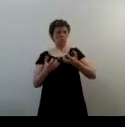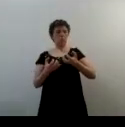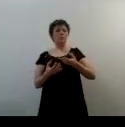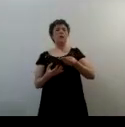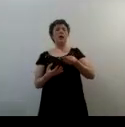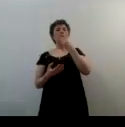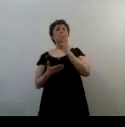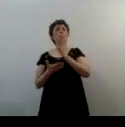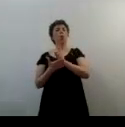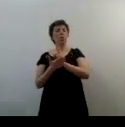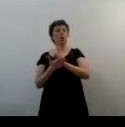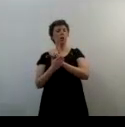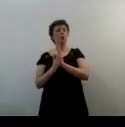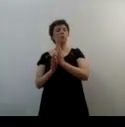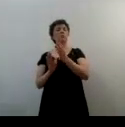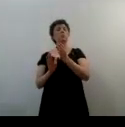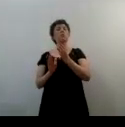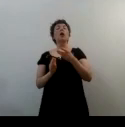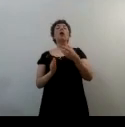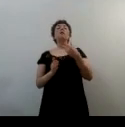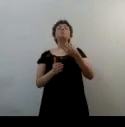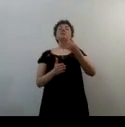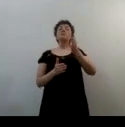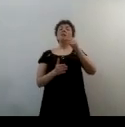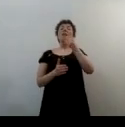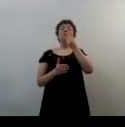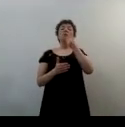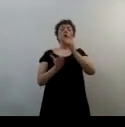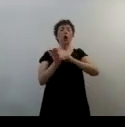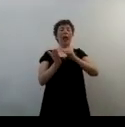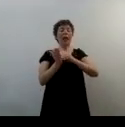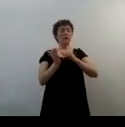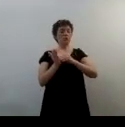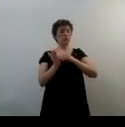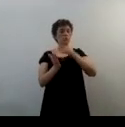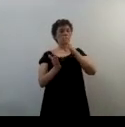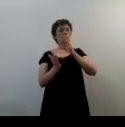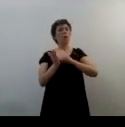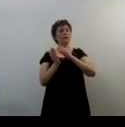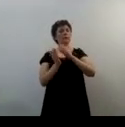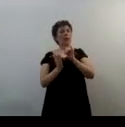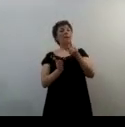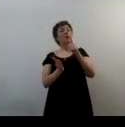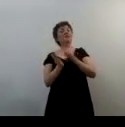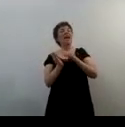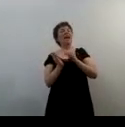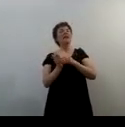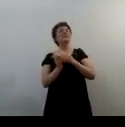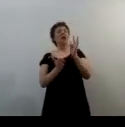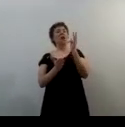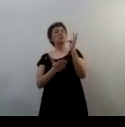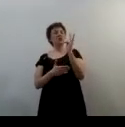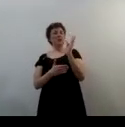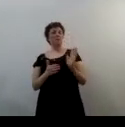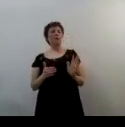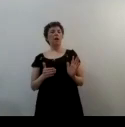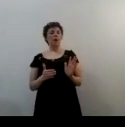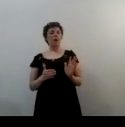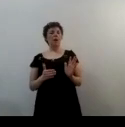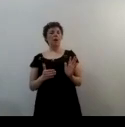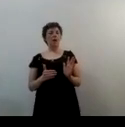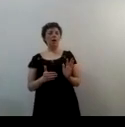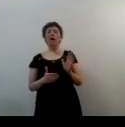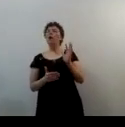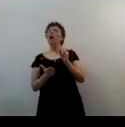proteico, se podría incluir perfectamente en alimento graso porque tiene alto contenido en grasa, pero claro, esa grasa es muy beneficiosa. Esa